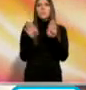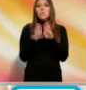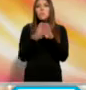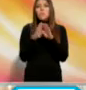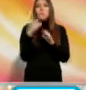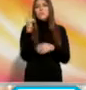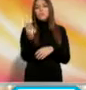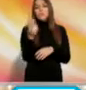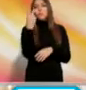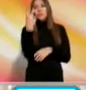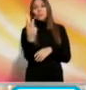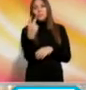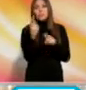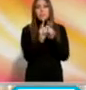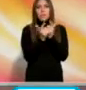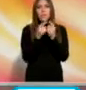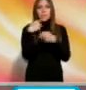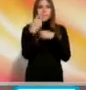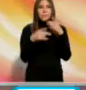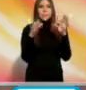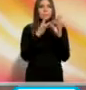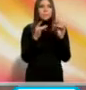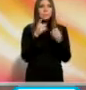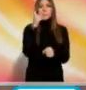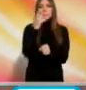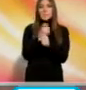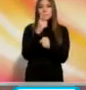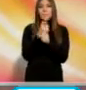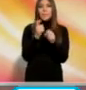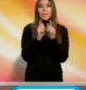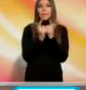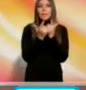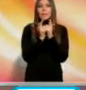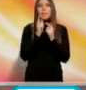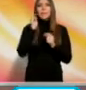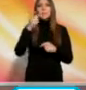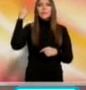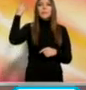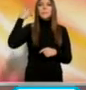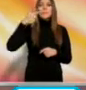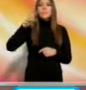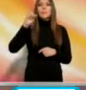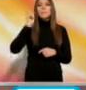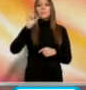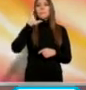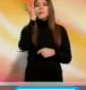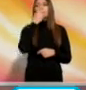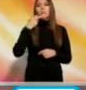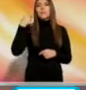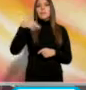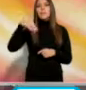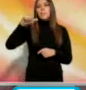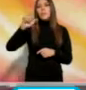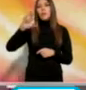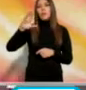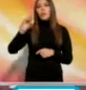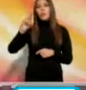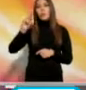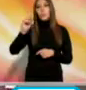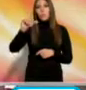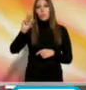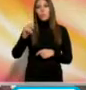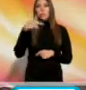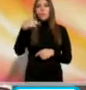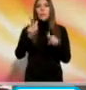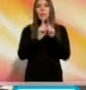2 libros de los que vamos a hablar. Muy bien. Porque el primer libro es el de los viajes maravillosos de Marco Polo, un libro que